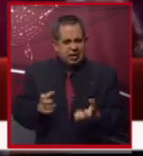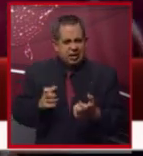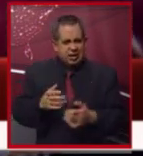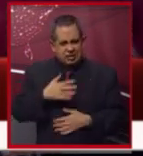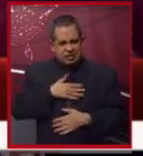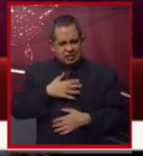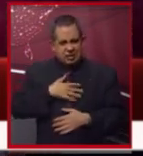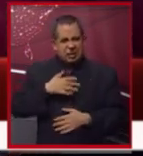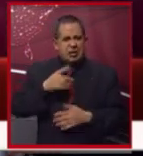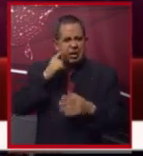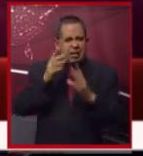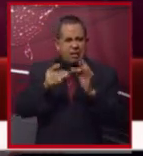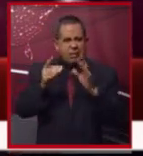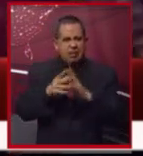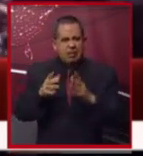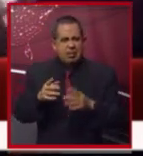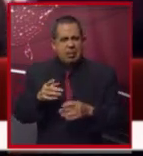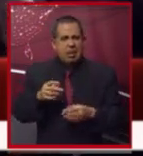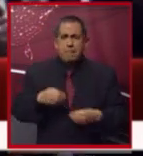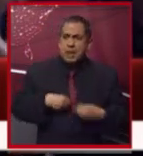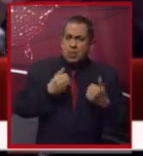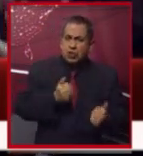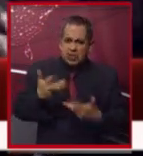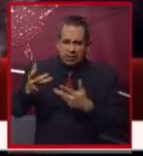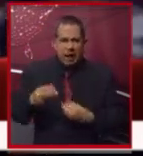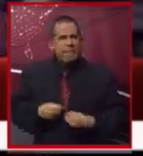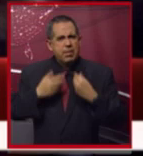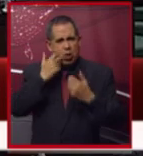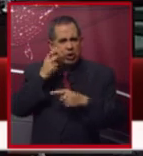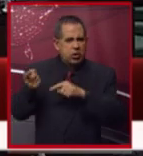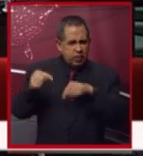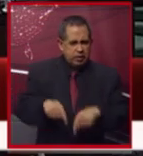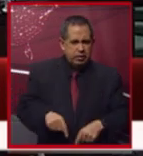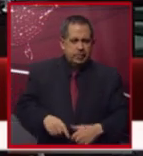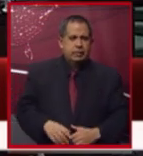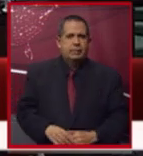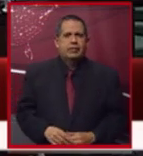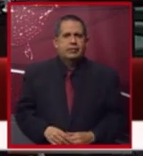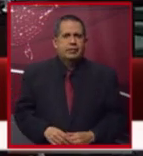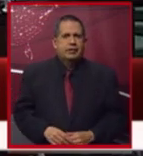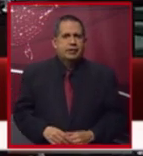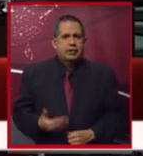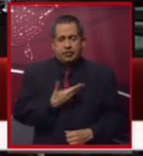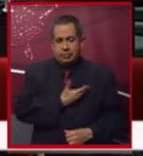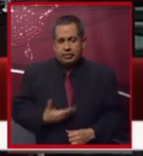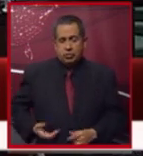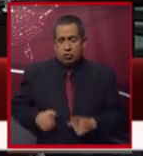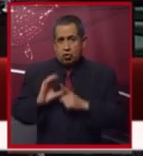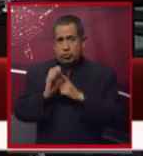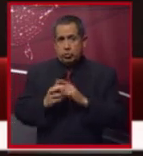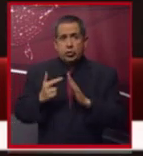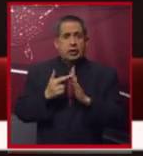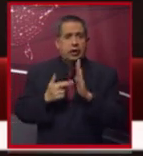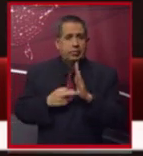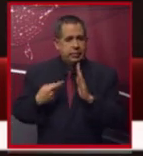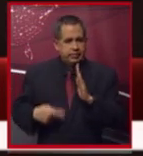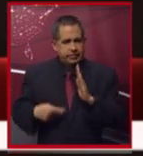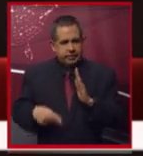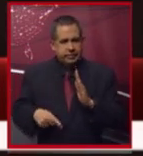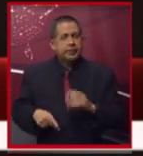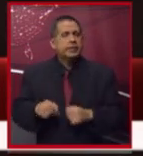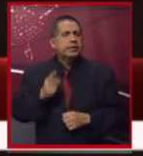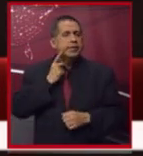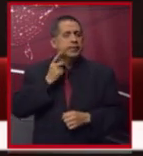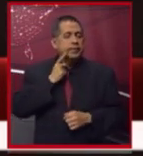nuestra. ¡Vivos nos llevaron! ¡Vivos nos queremos! El presidente de la Comisión de Régimen, Reglamentos y Prácticas Parlamentarias,